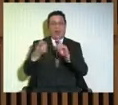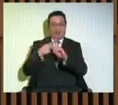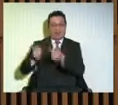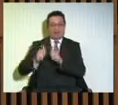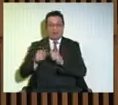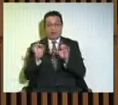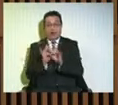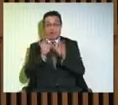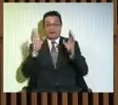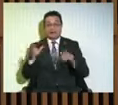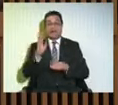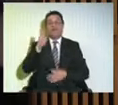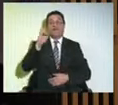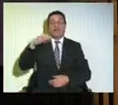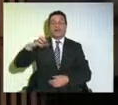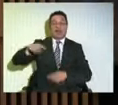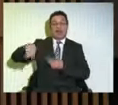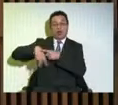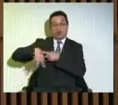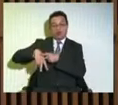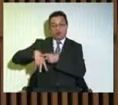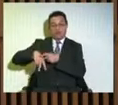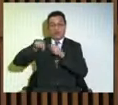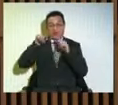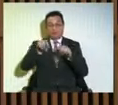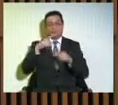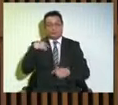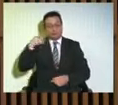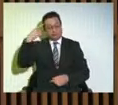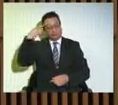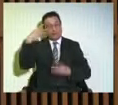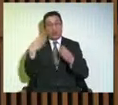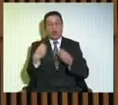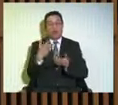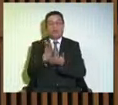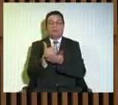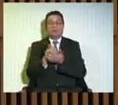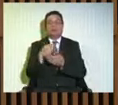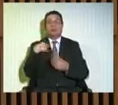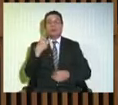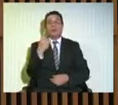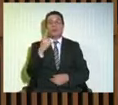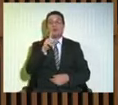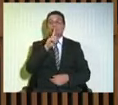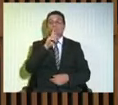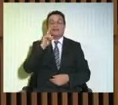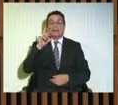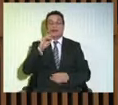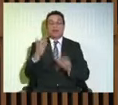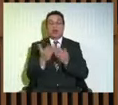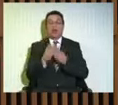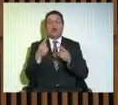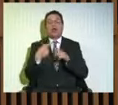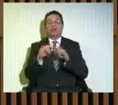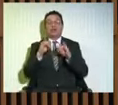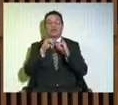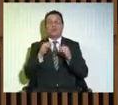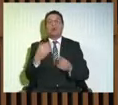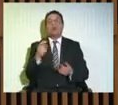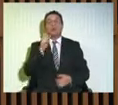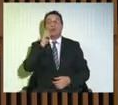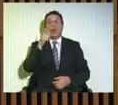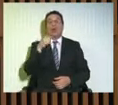como es la beca Ñuble, cómo son pensar en los útiles escolares de otra manera. ¿Cuál es el útil